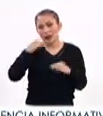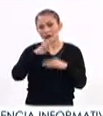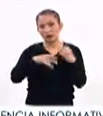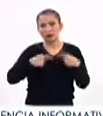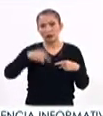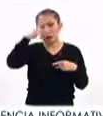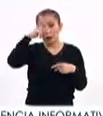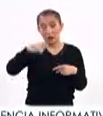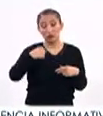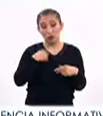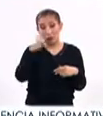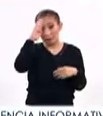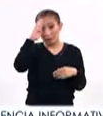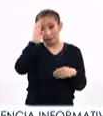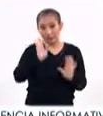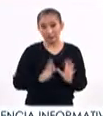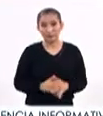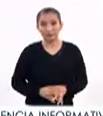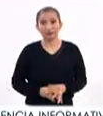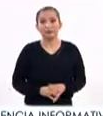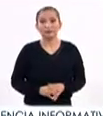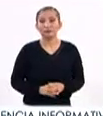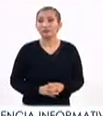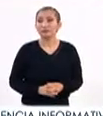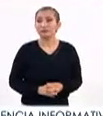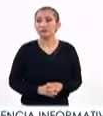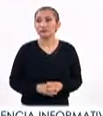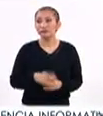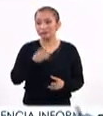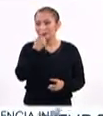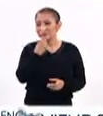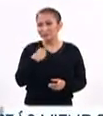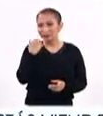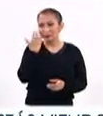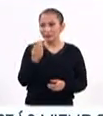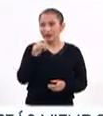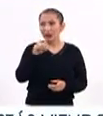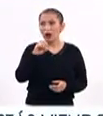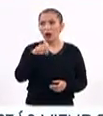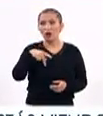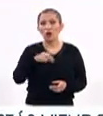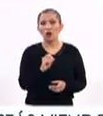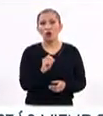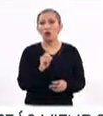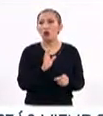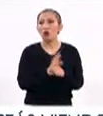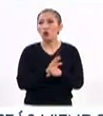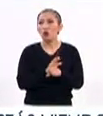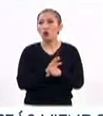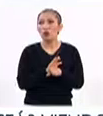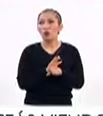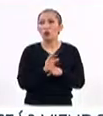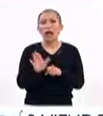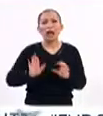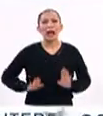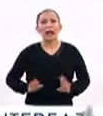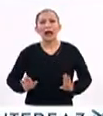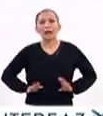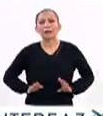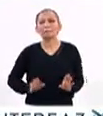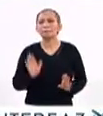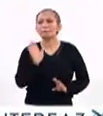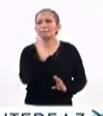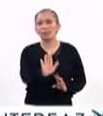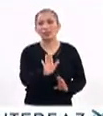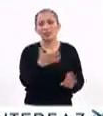los mexicanos, yo pienso. Me gustaría que nos comentaras, Naoko, cuáles las características